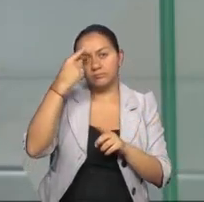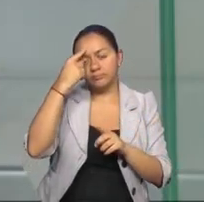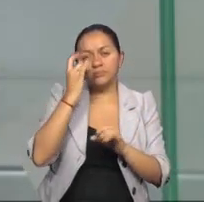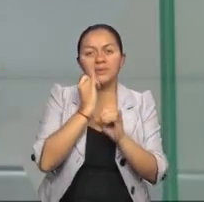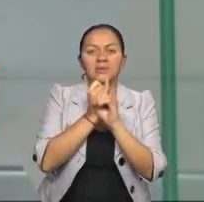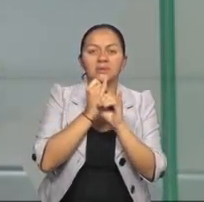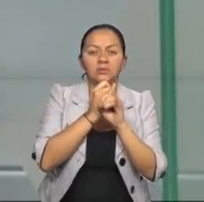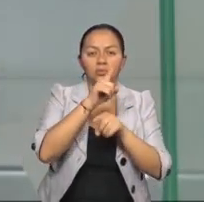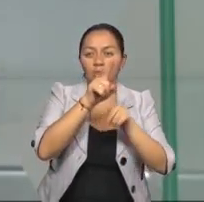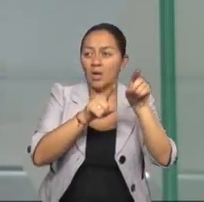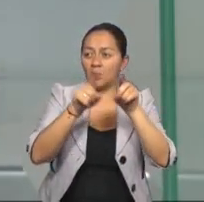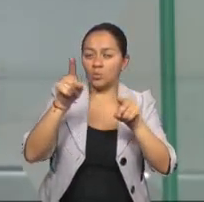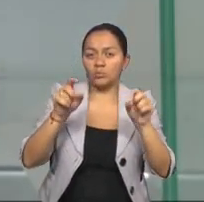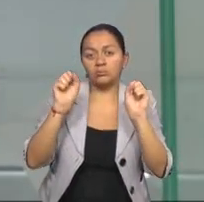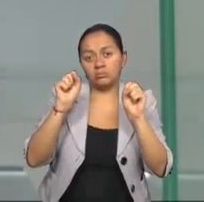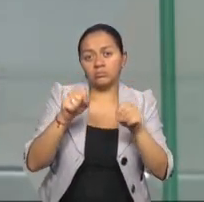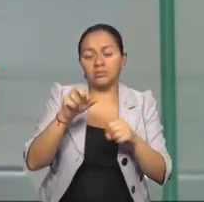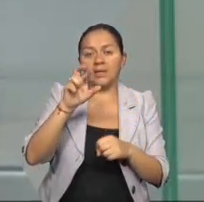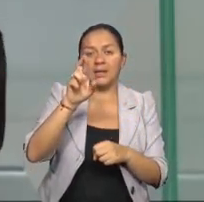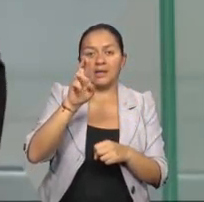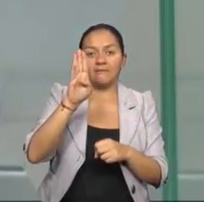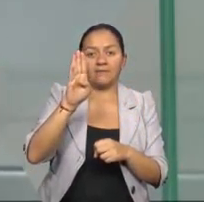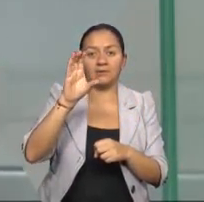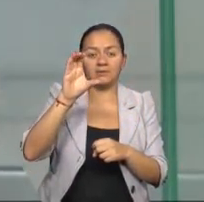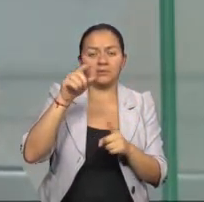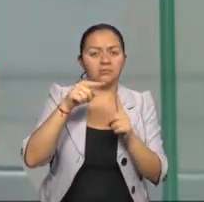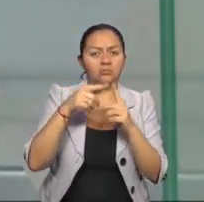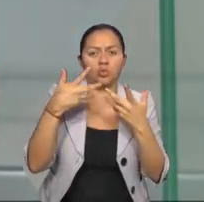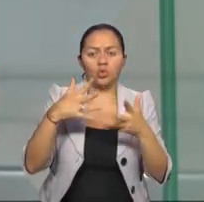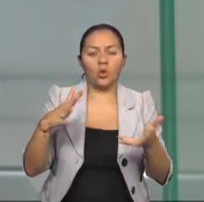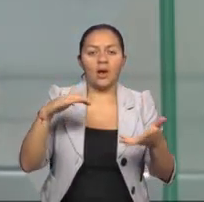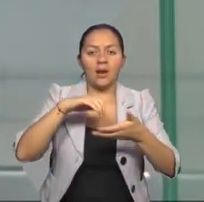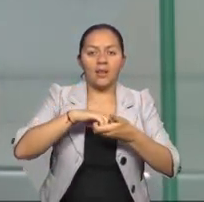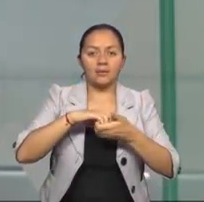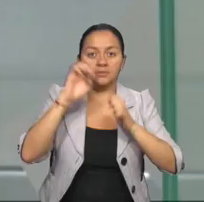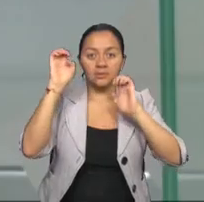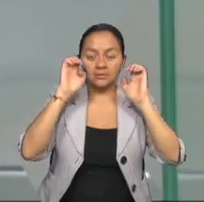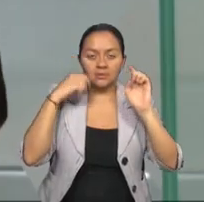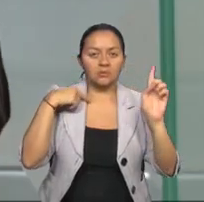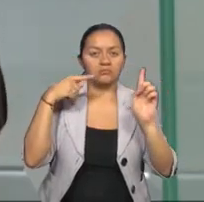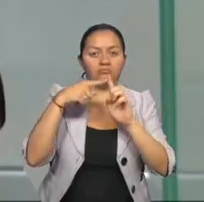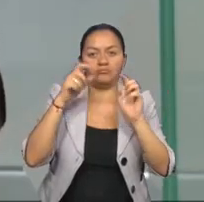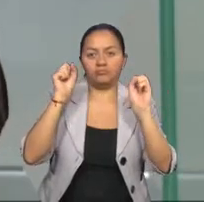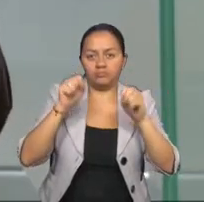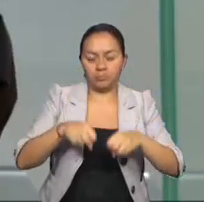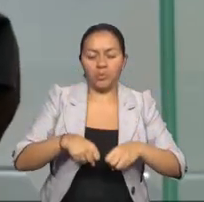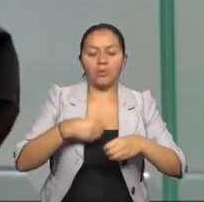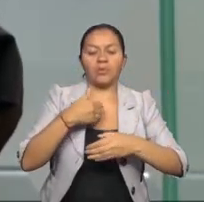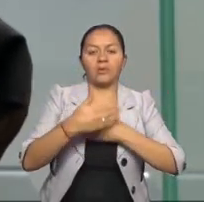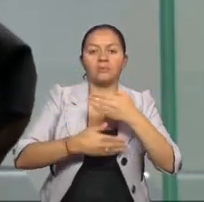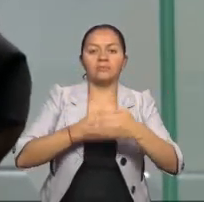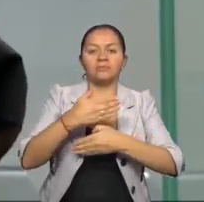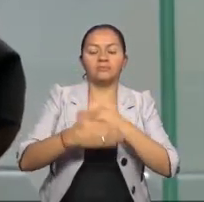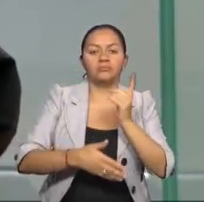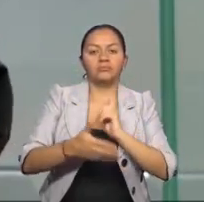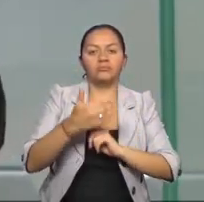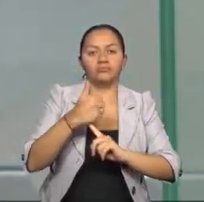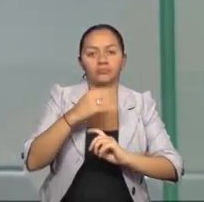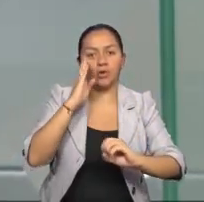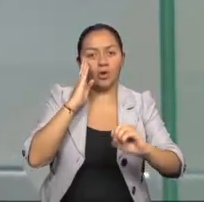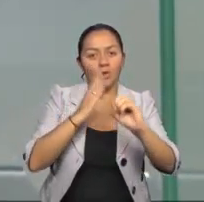instituciones porque la rehabilitación base la comunidad son alianzas estratégicas que nos permiten lograr objetivos